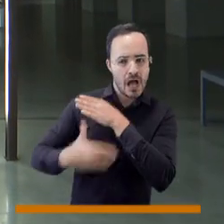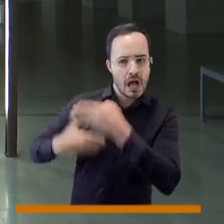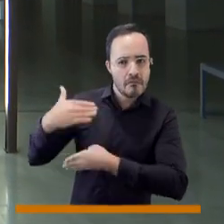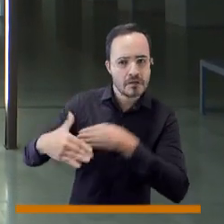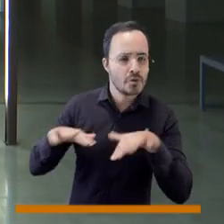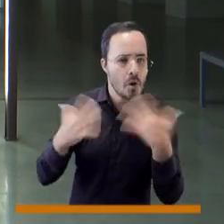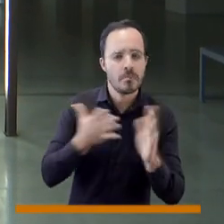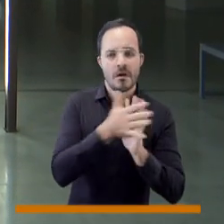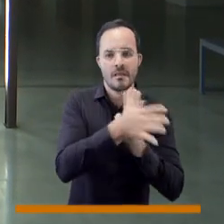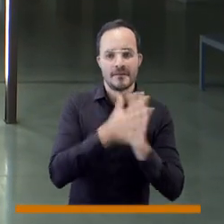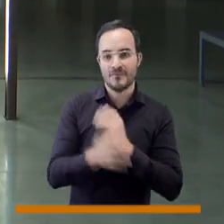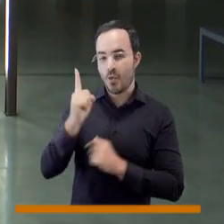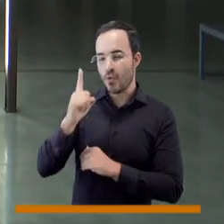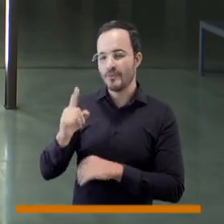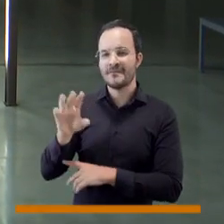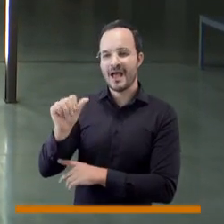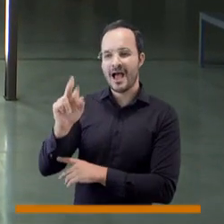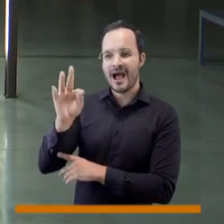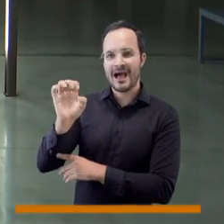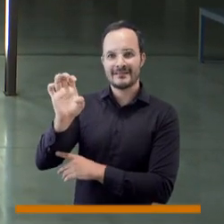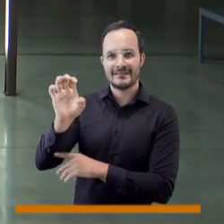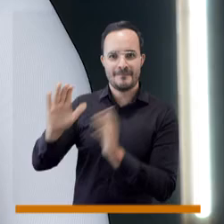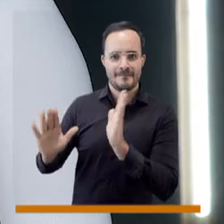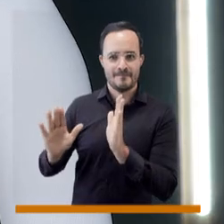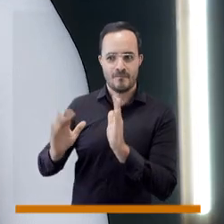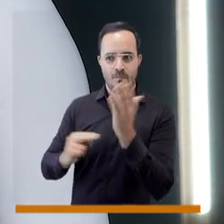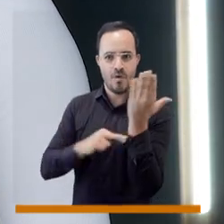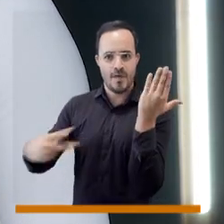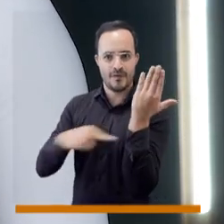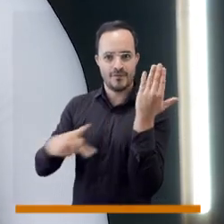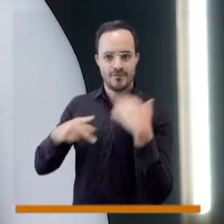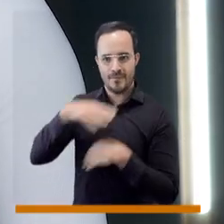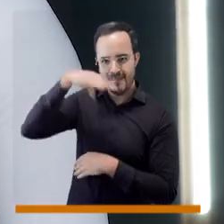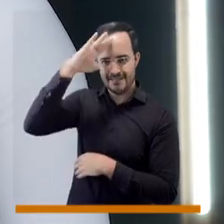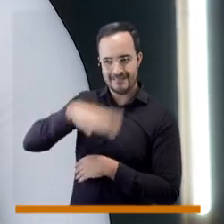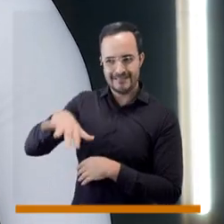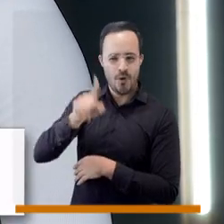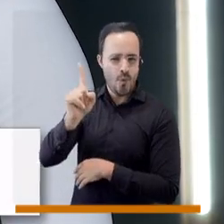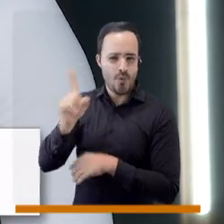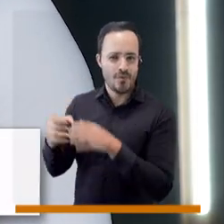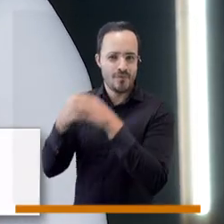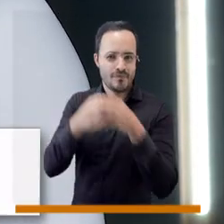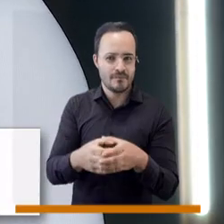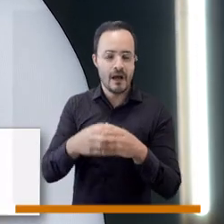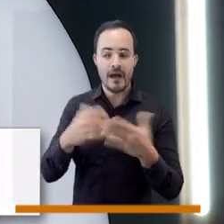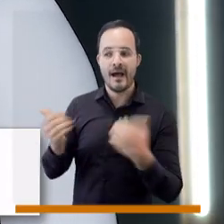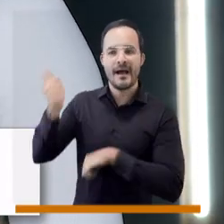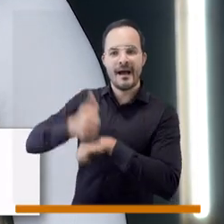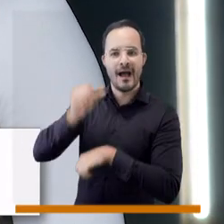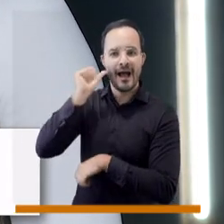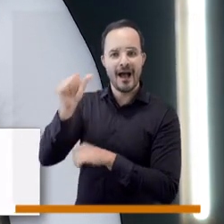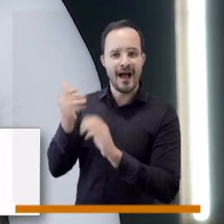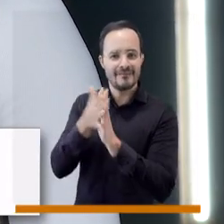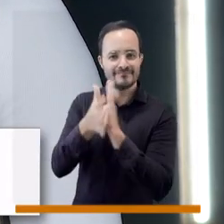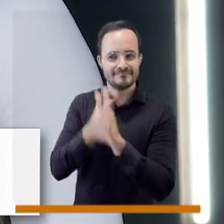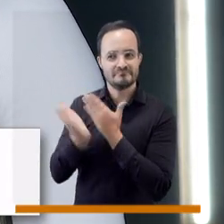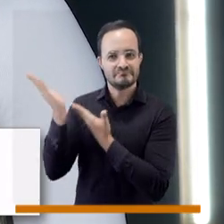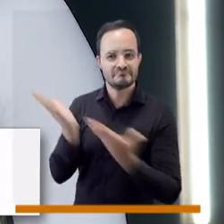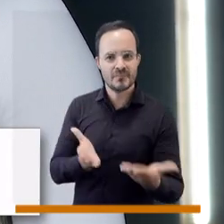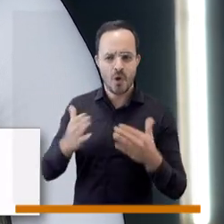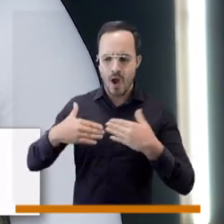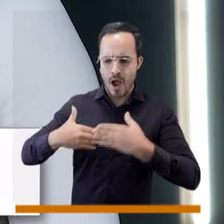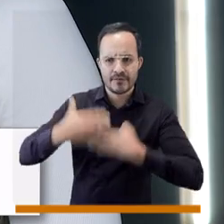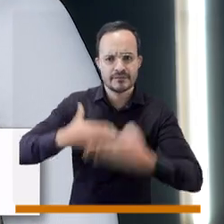de Arte Moderno de Medellín es uno de ellos. Estamos con María Mercedes González, su directora, que nos va a contar cuáles han